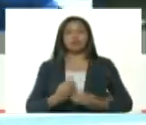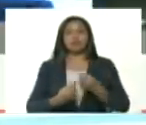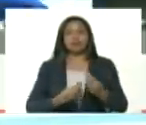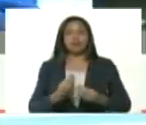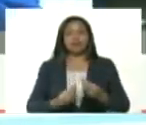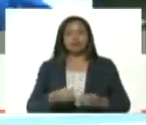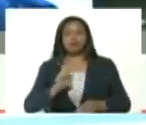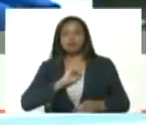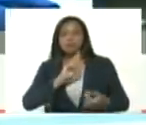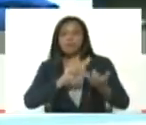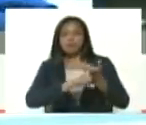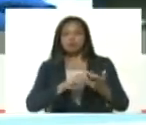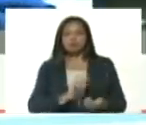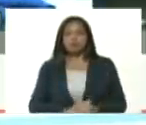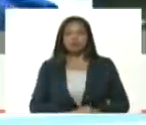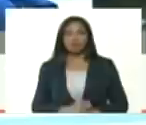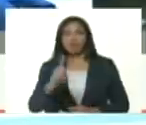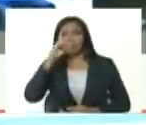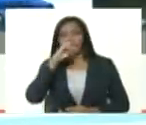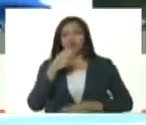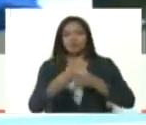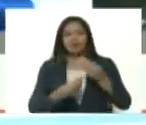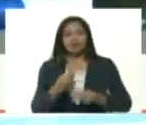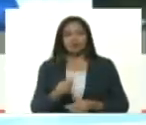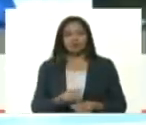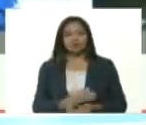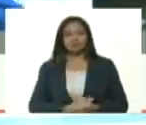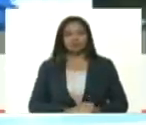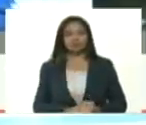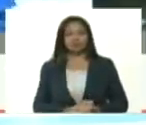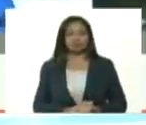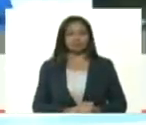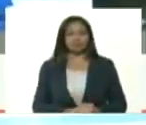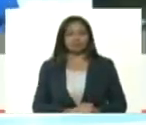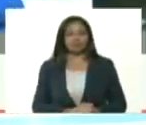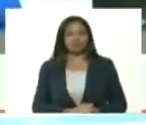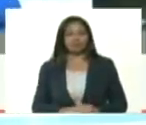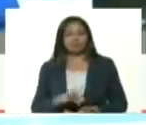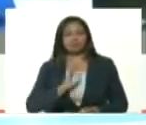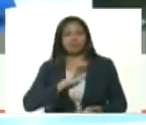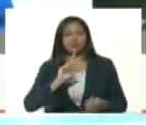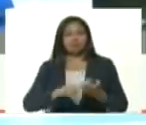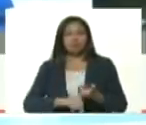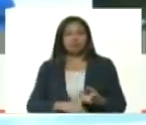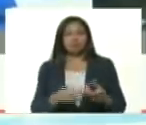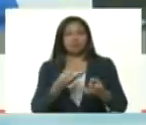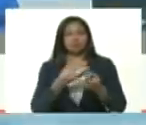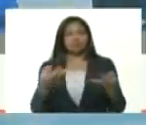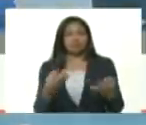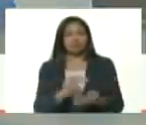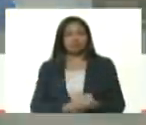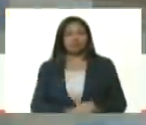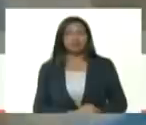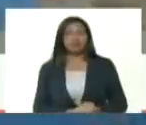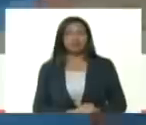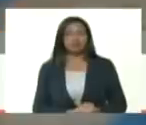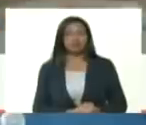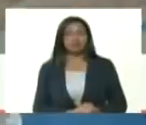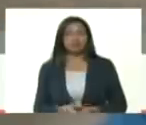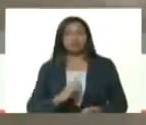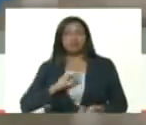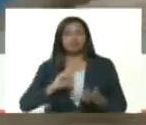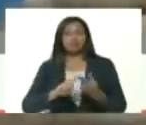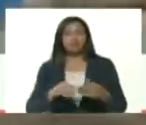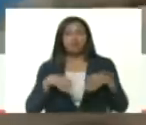ella. Hace como un año, ¿verdad, Cilia? Cilia. Fina, fina. Cilia se puso en la casa,